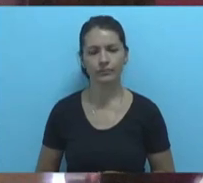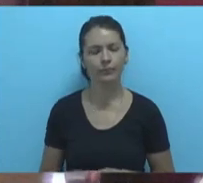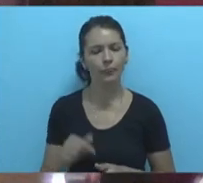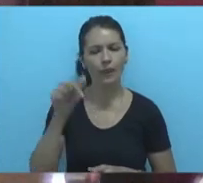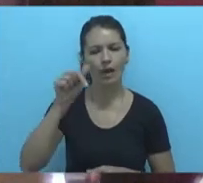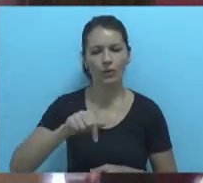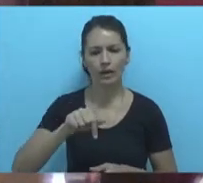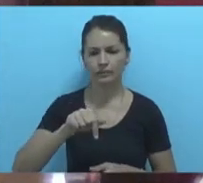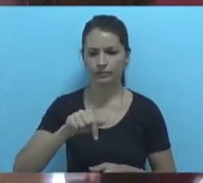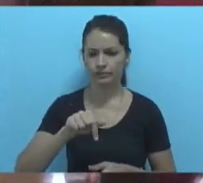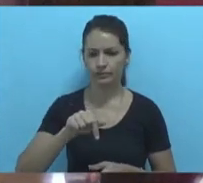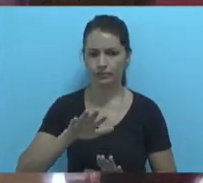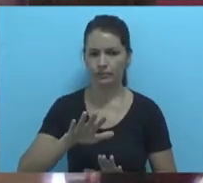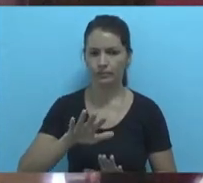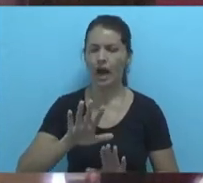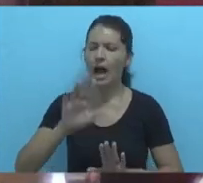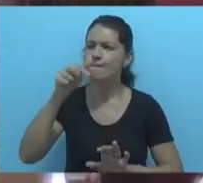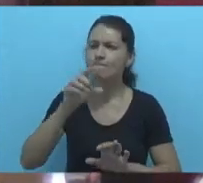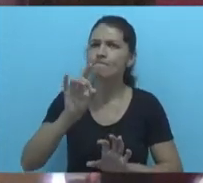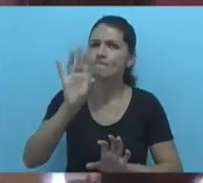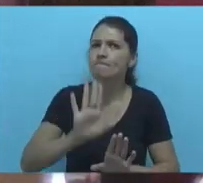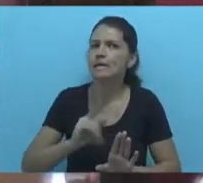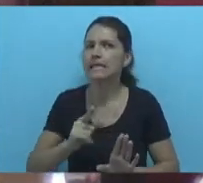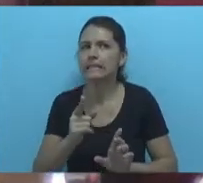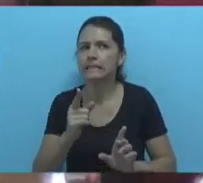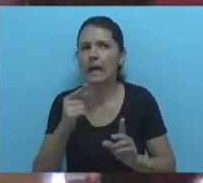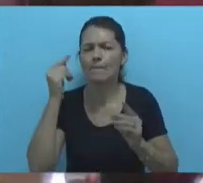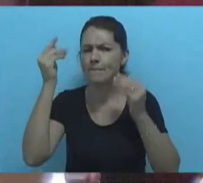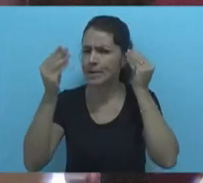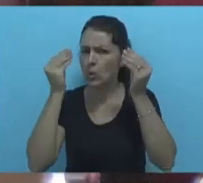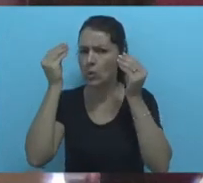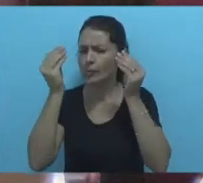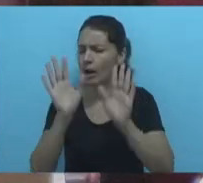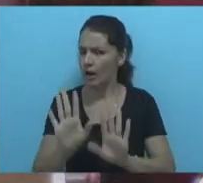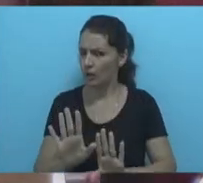comisión expresamos la siguiente preocupación. Durante el año no